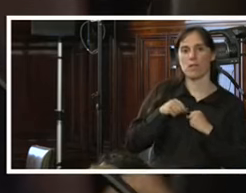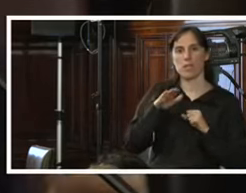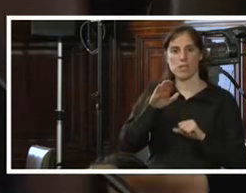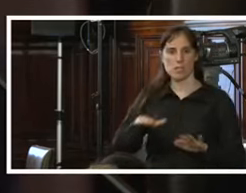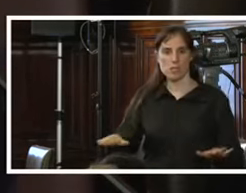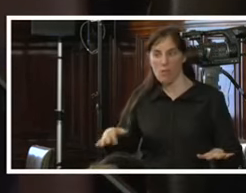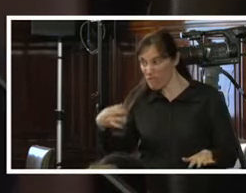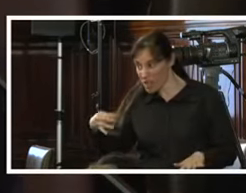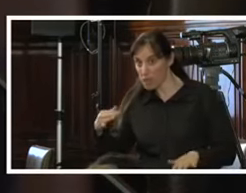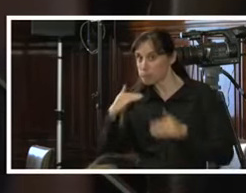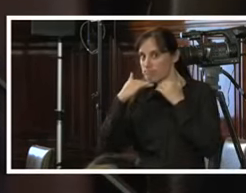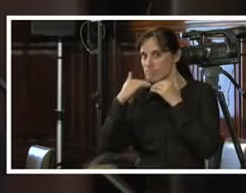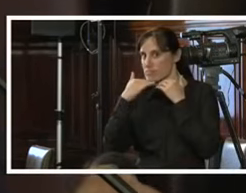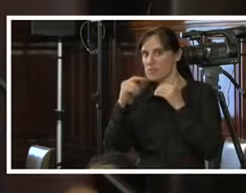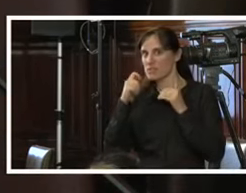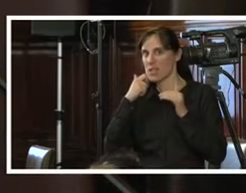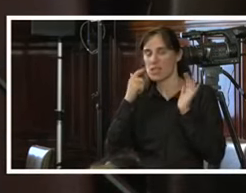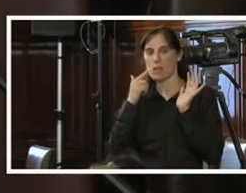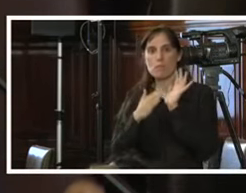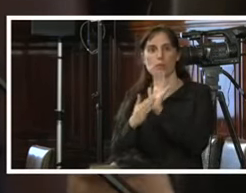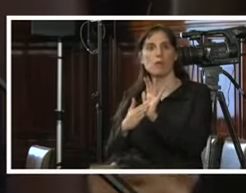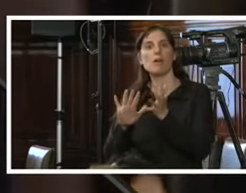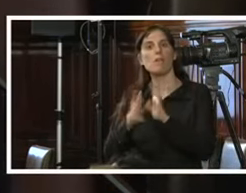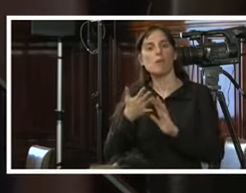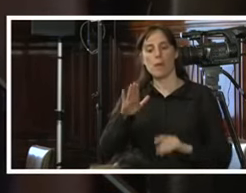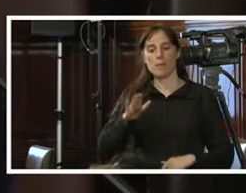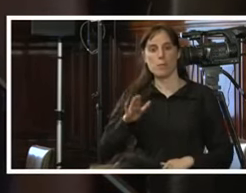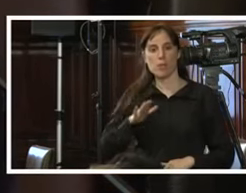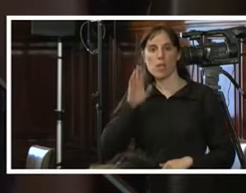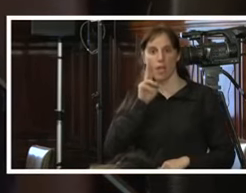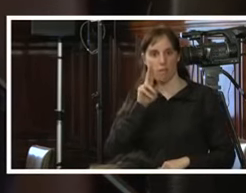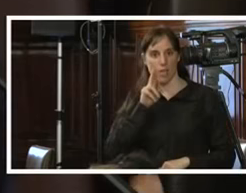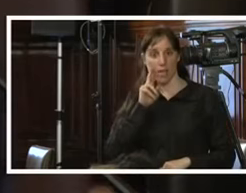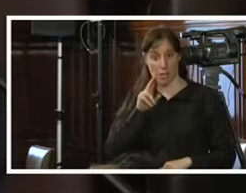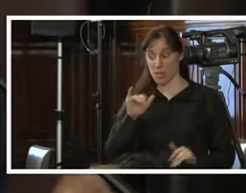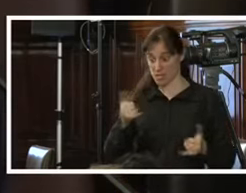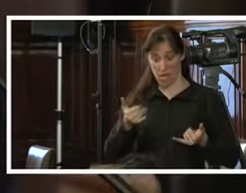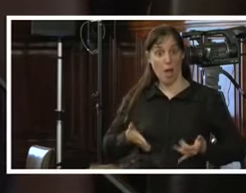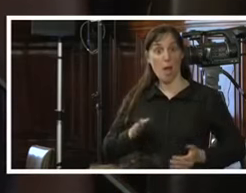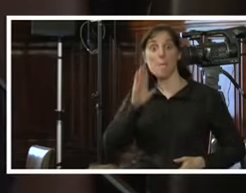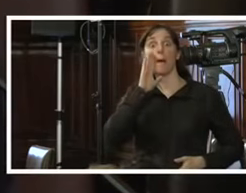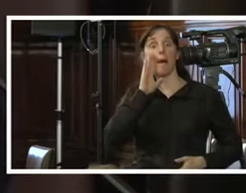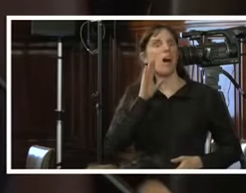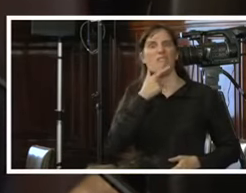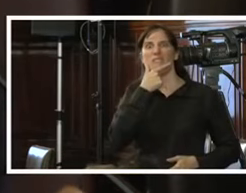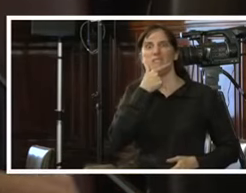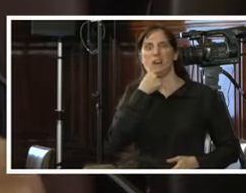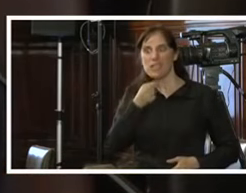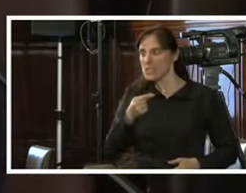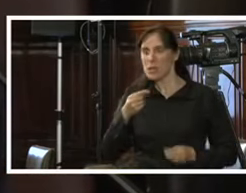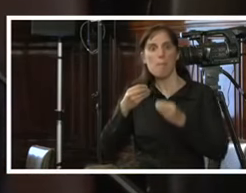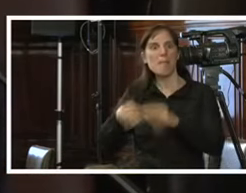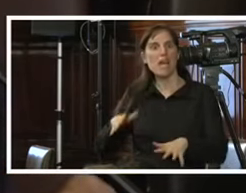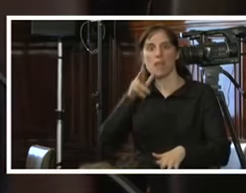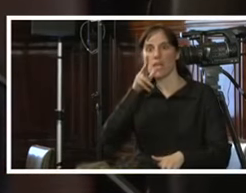percibida o no esto quiere decir que las mujeres lesbianas que en efecto han sido madres pueden perder muy fácilmente la custodia